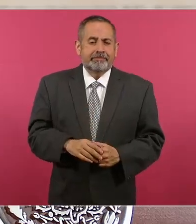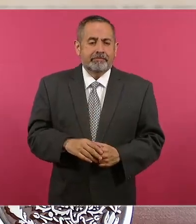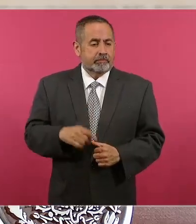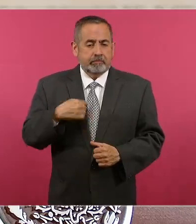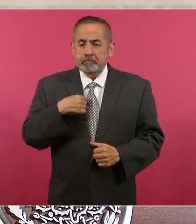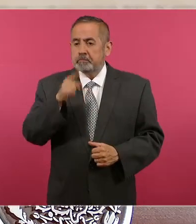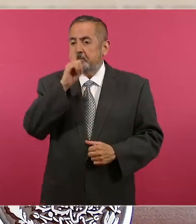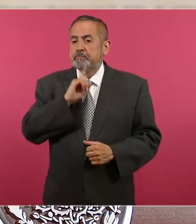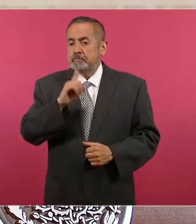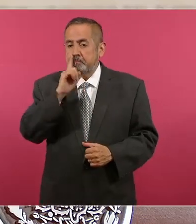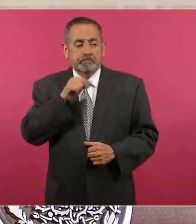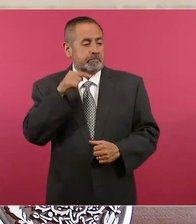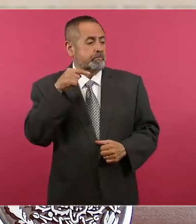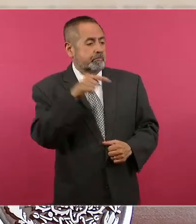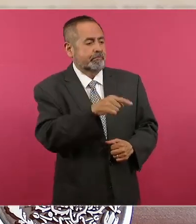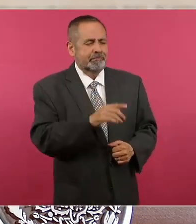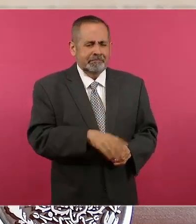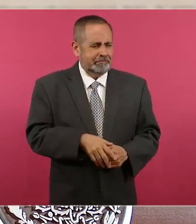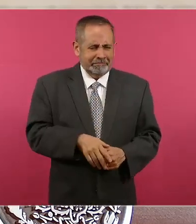diciendo mentiras.